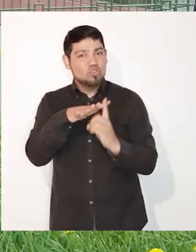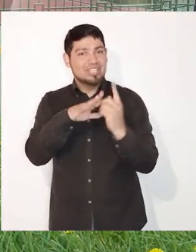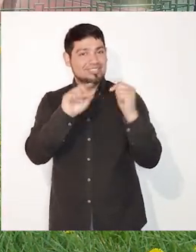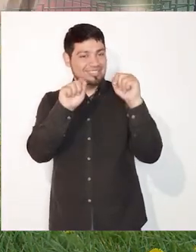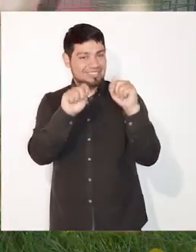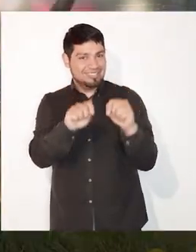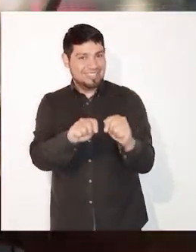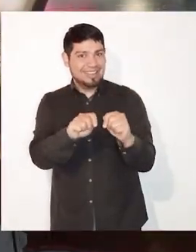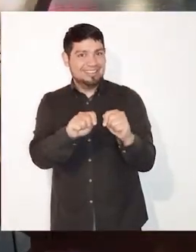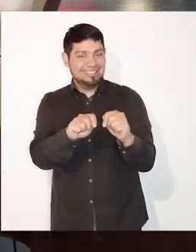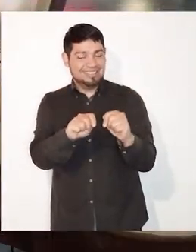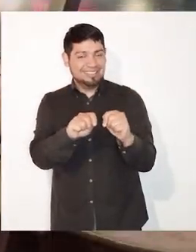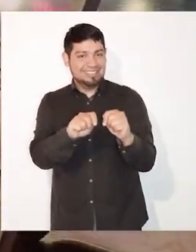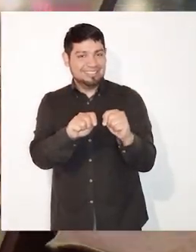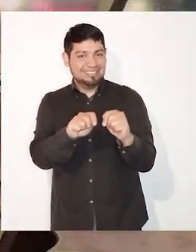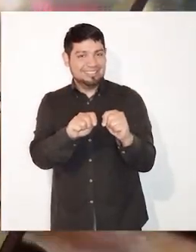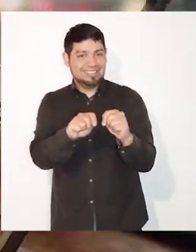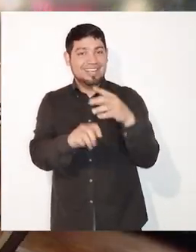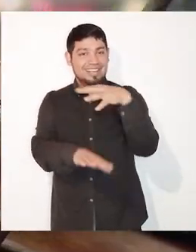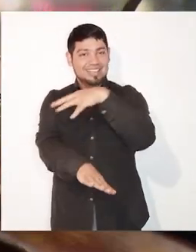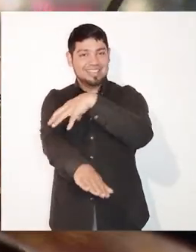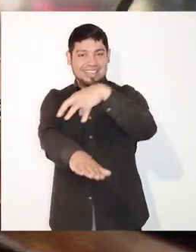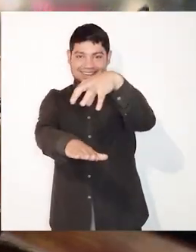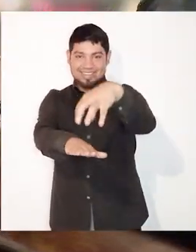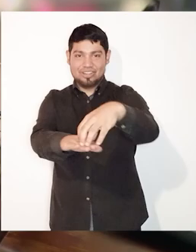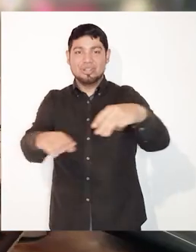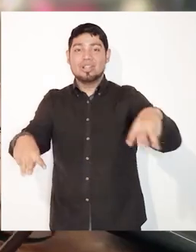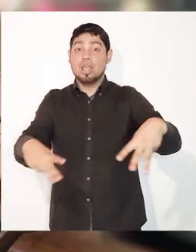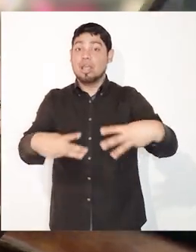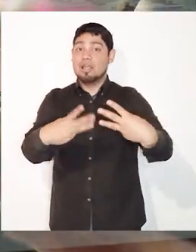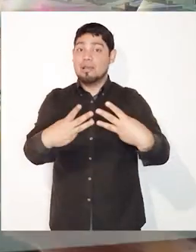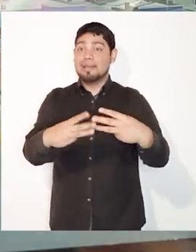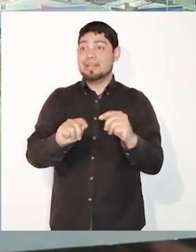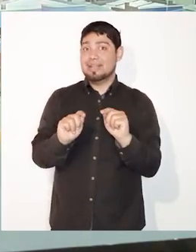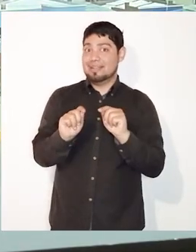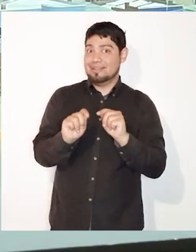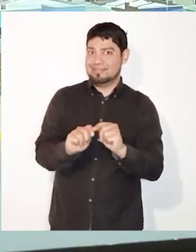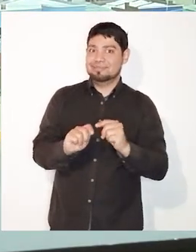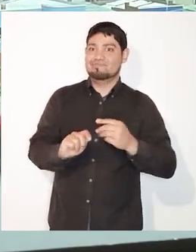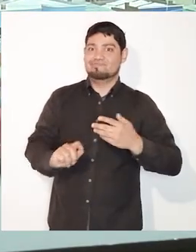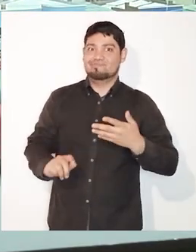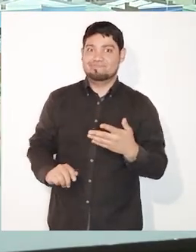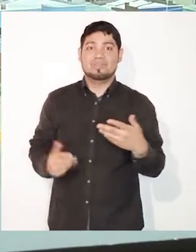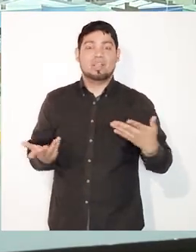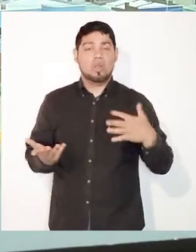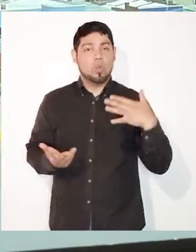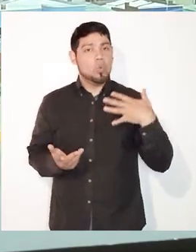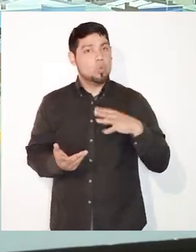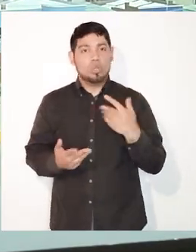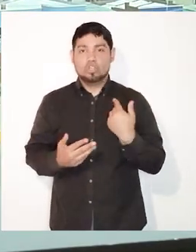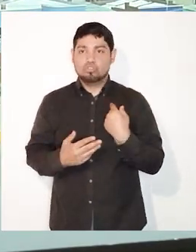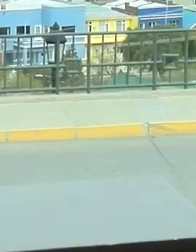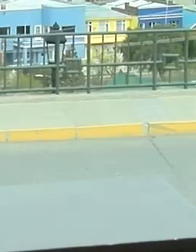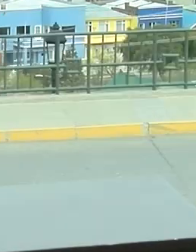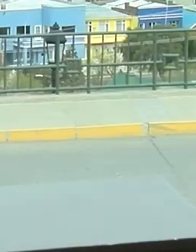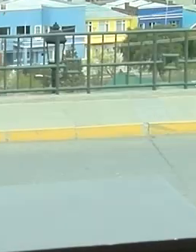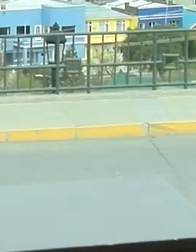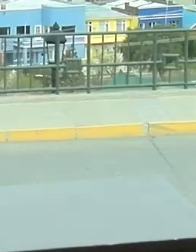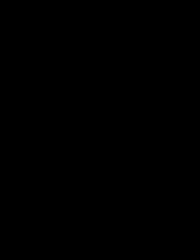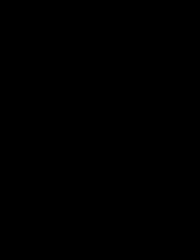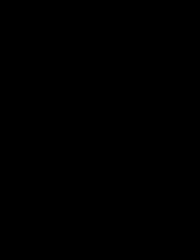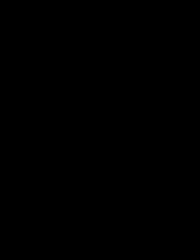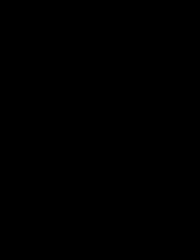corrientes migratorias que llegaron a poblar esta región. Eso ha sido principalmente la fuente de mi inspiración.